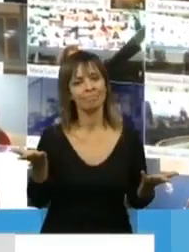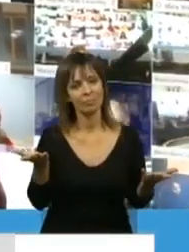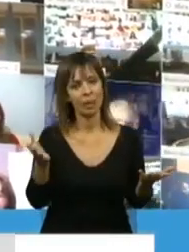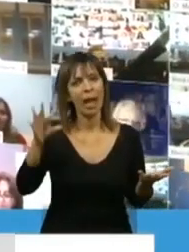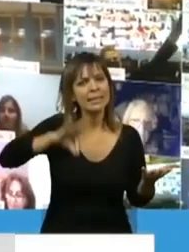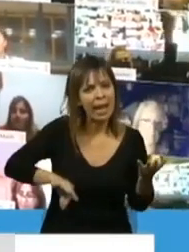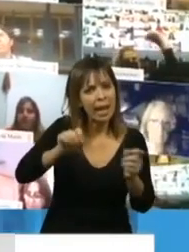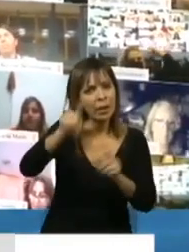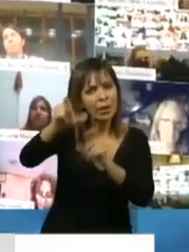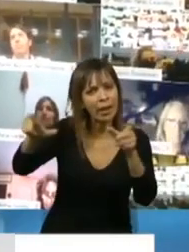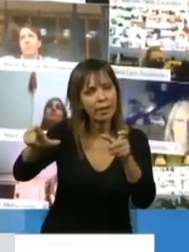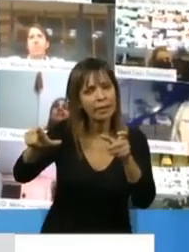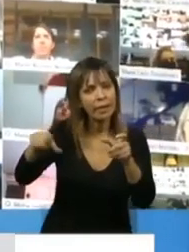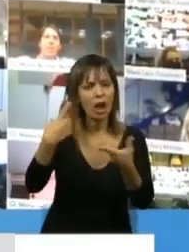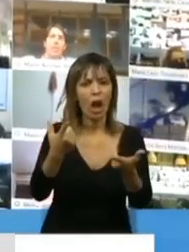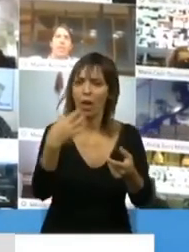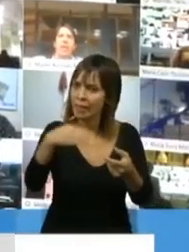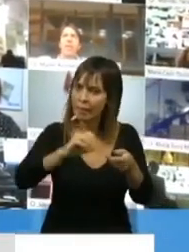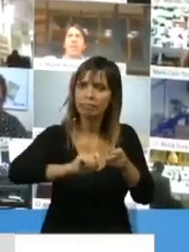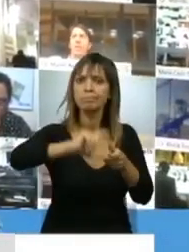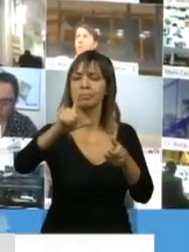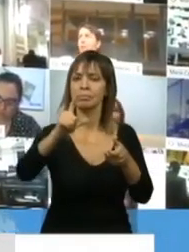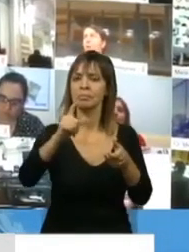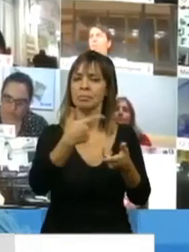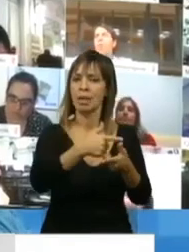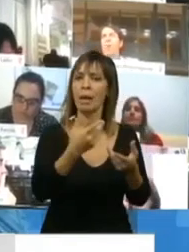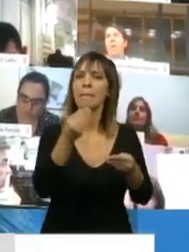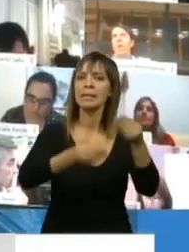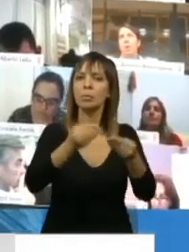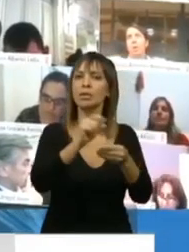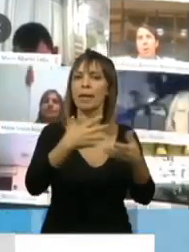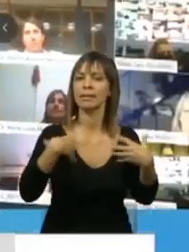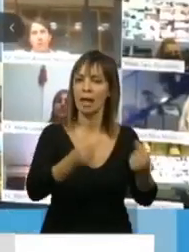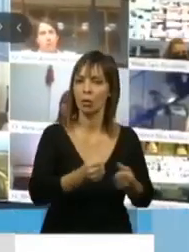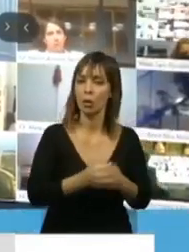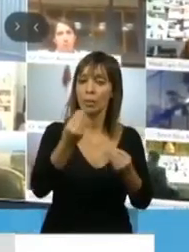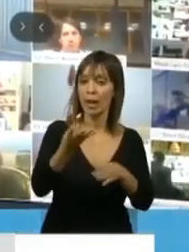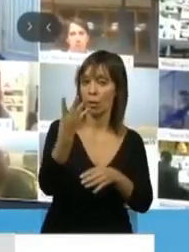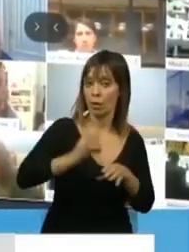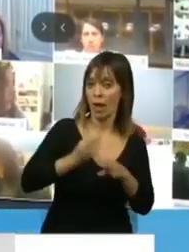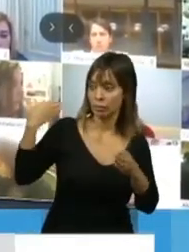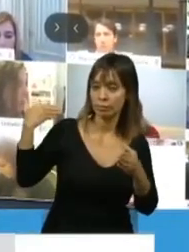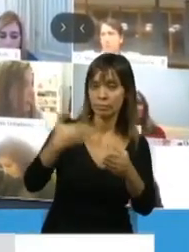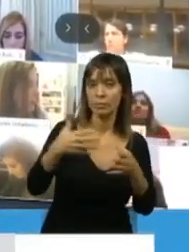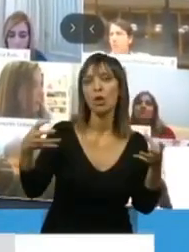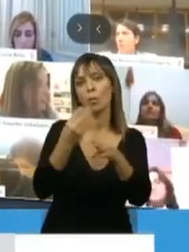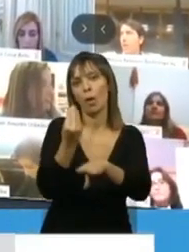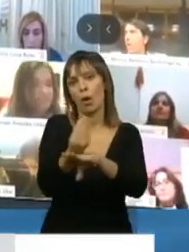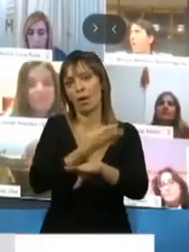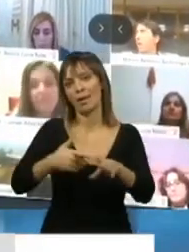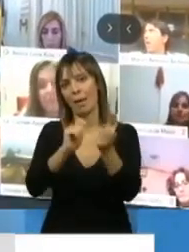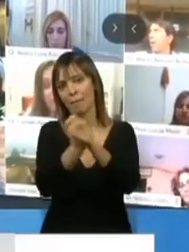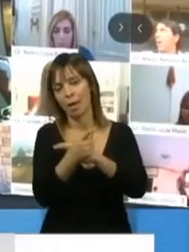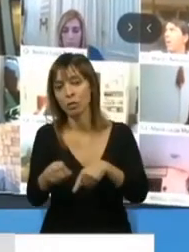trabajadoras y multiplicar el presupuesto de salud. ¿Sabe por qué? Porque no solamente en los últimos 4 años de gobierno de Cambiemos, donde la